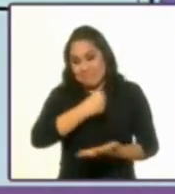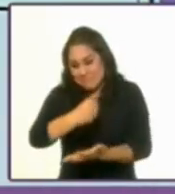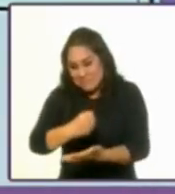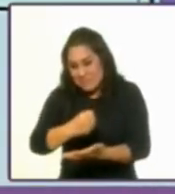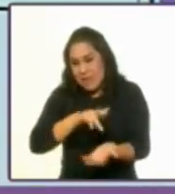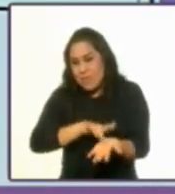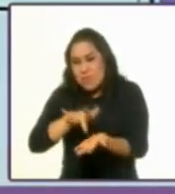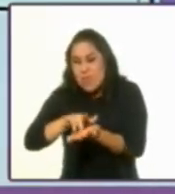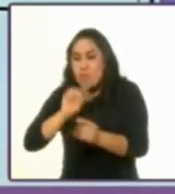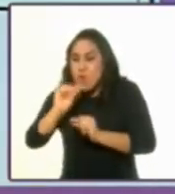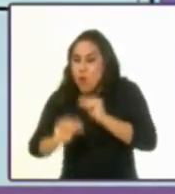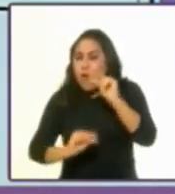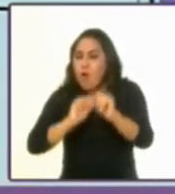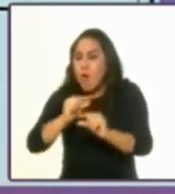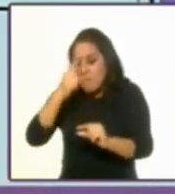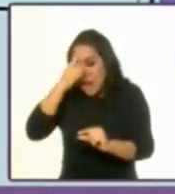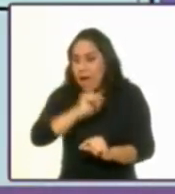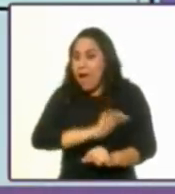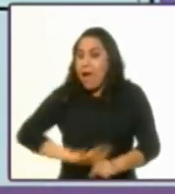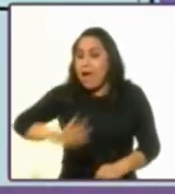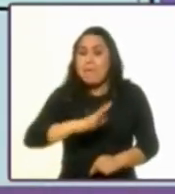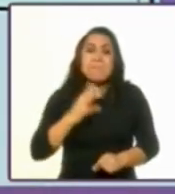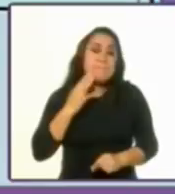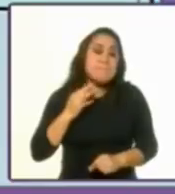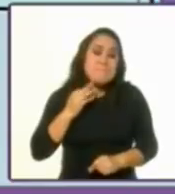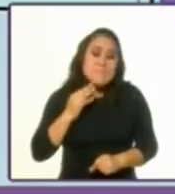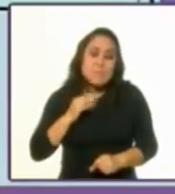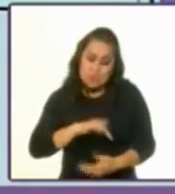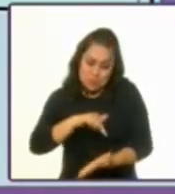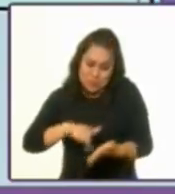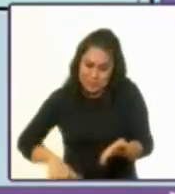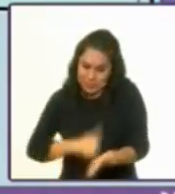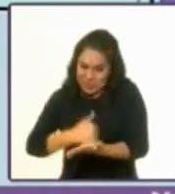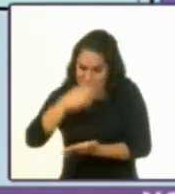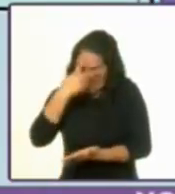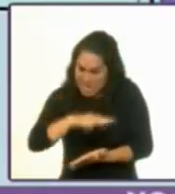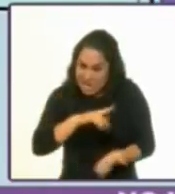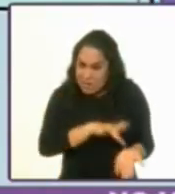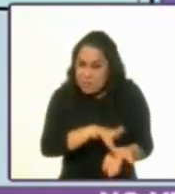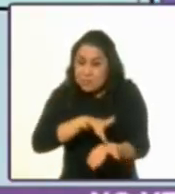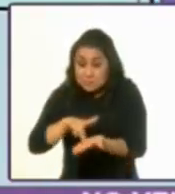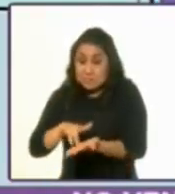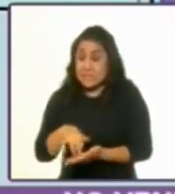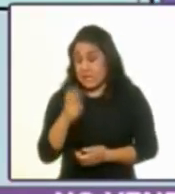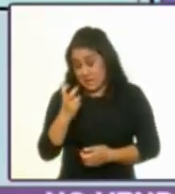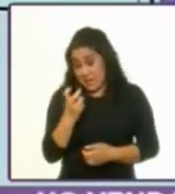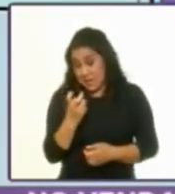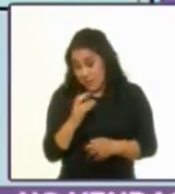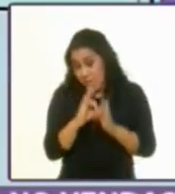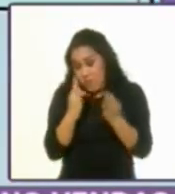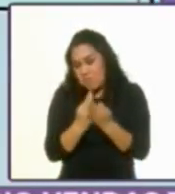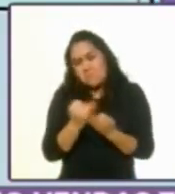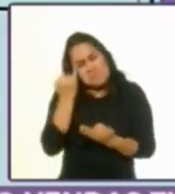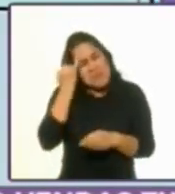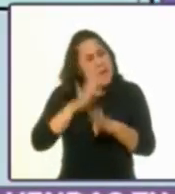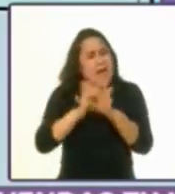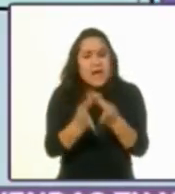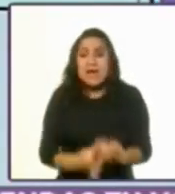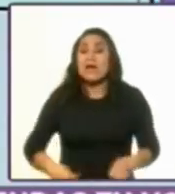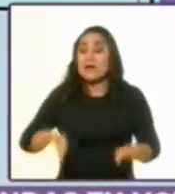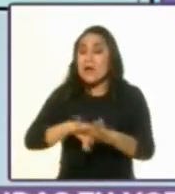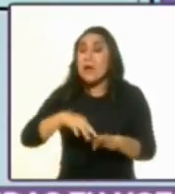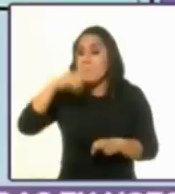desarrollo de cooperativas y mercados locales en la ciudad de mexico de esta manera es uno de los elementos fundamentales para